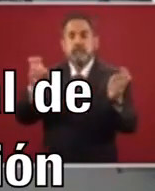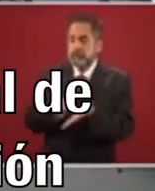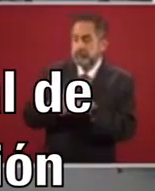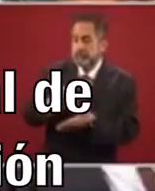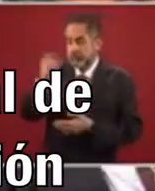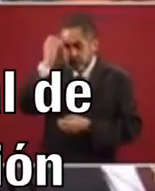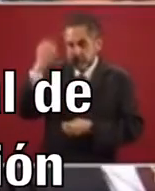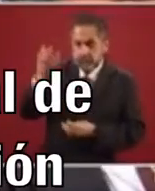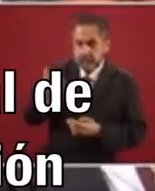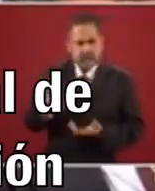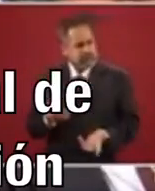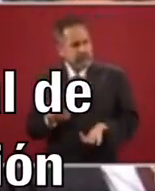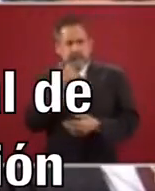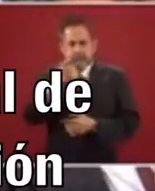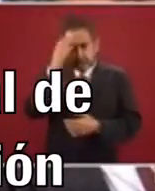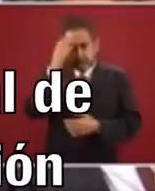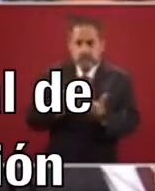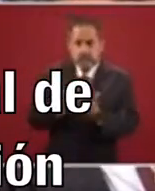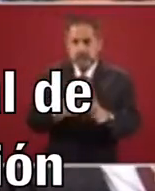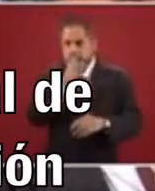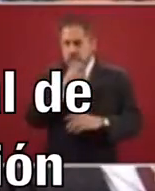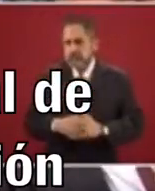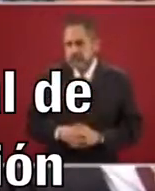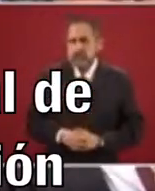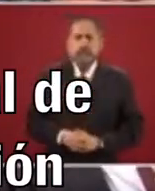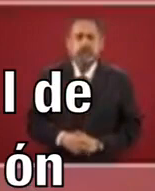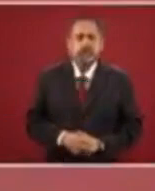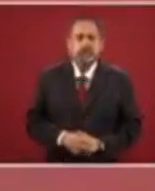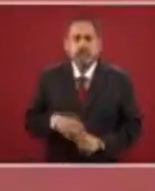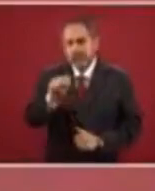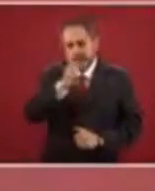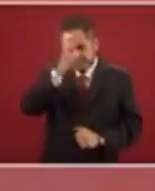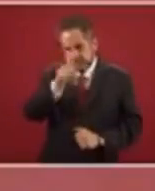entonces preguntarle si conoce esta iniciativa si le preocupa